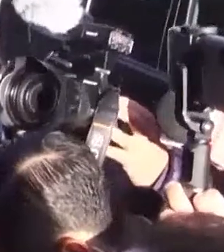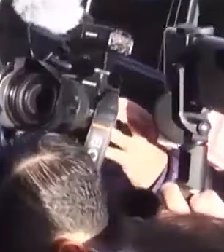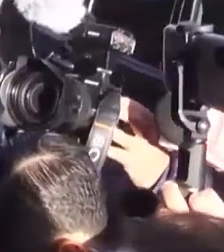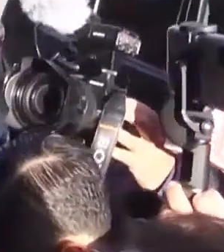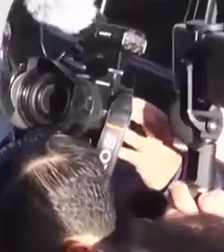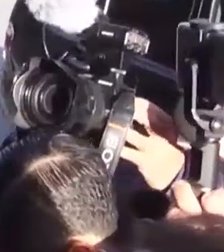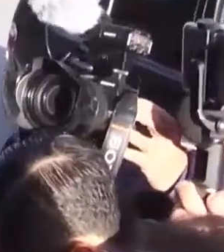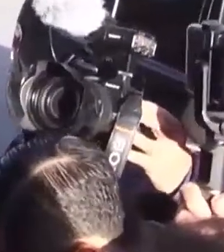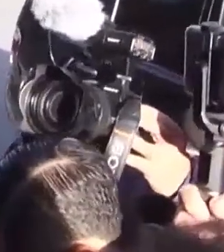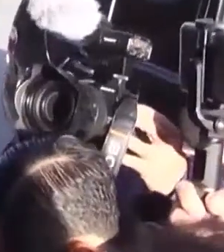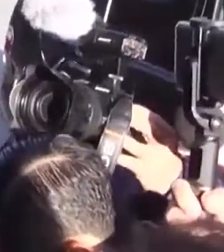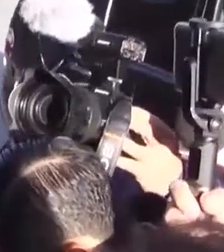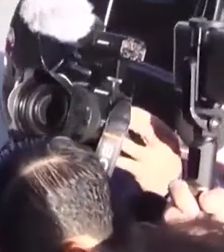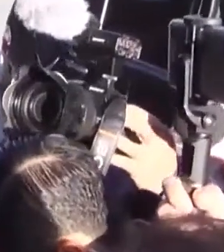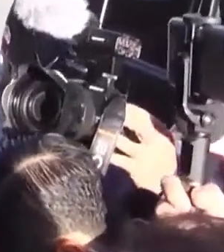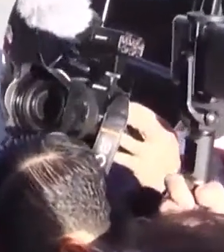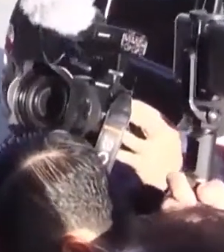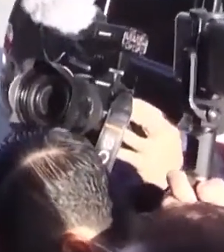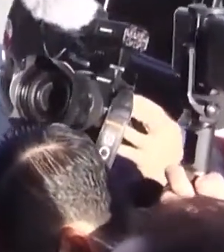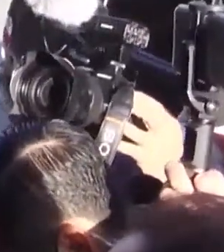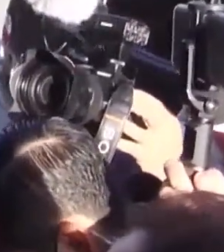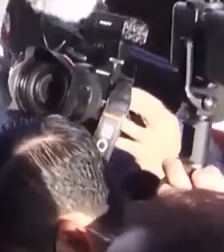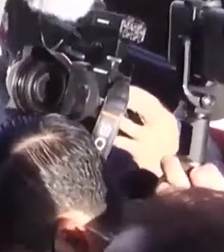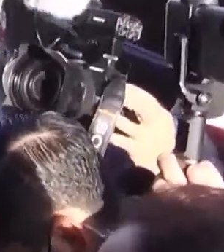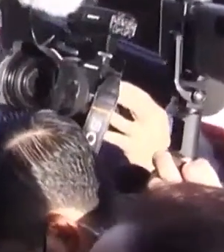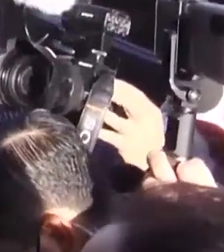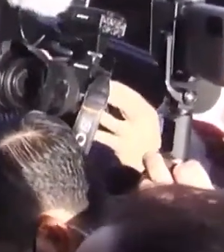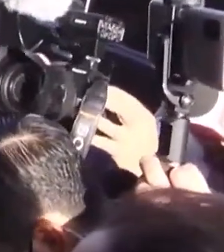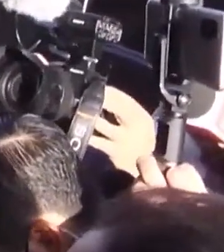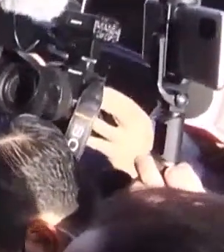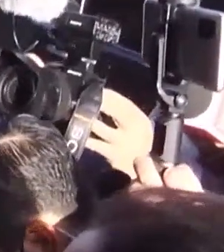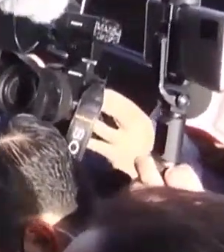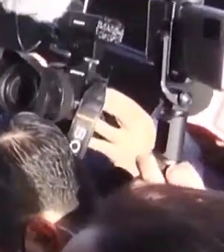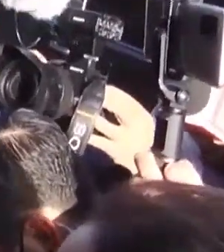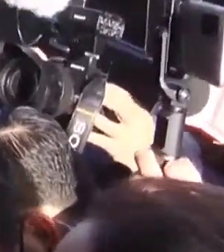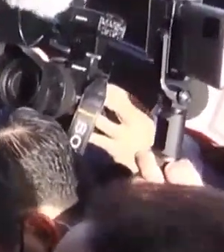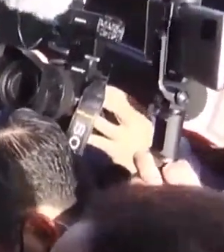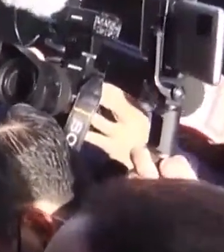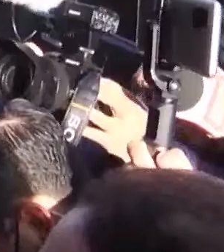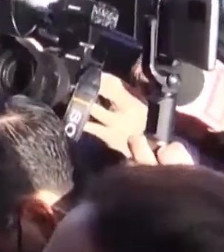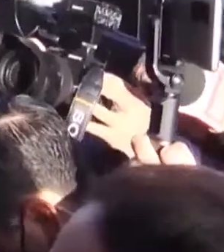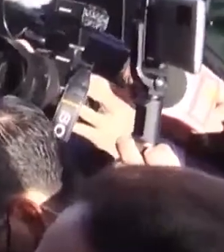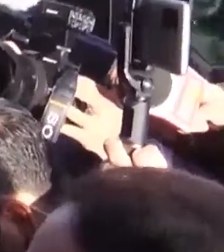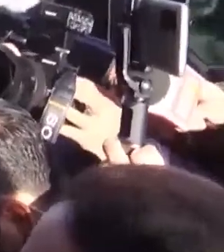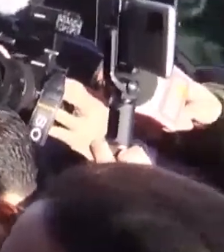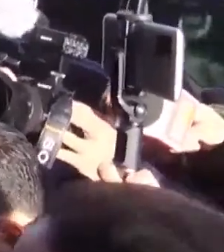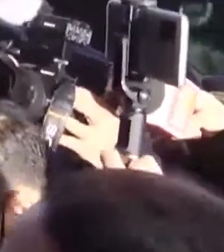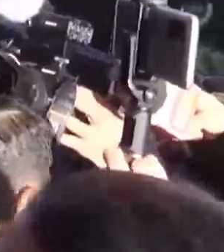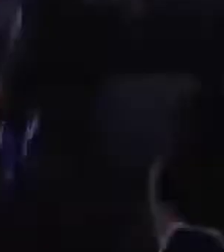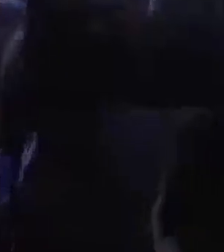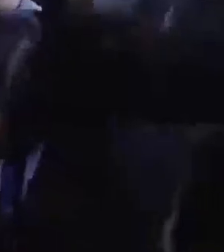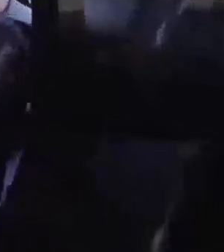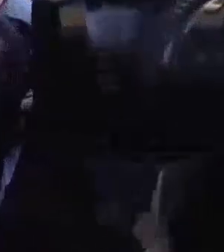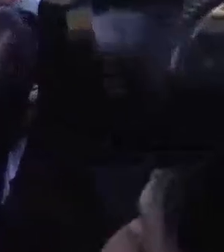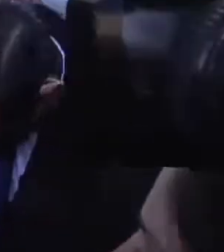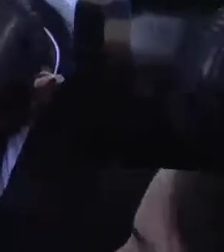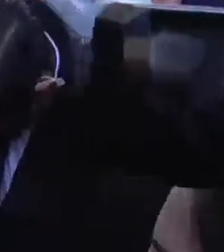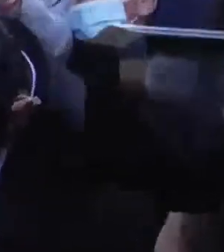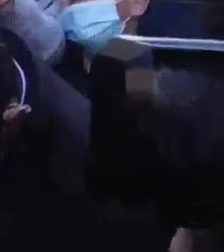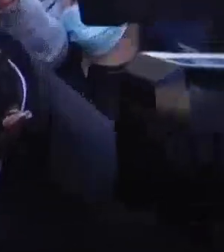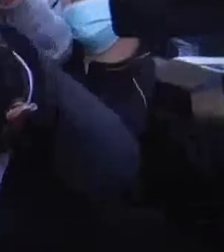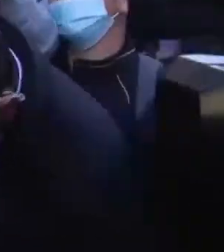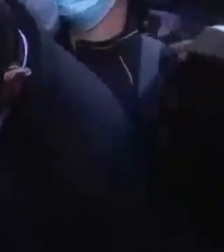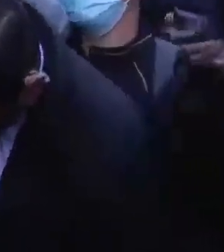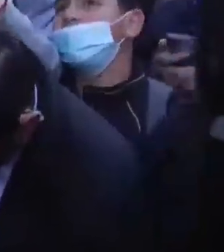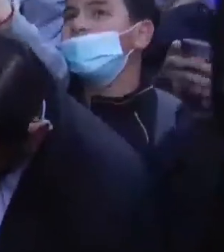meses. Entonces, dimensionemos de lo que estamos hablando, una tragedia brutal, no podemos seguir permitiéndolo. Más tarde, y